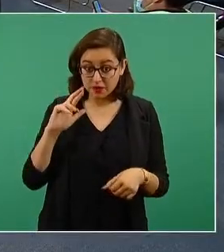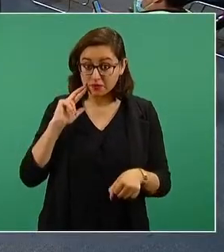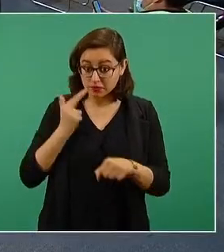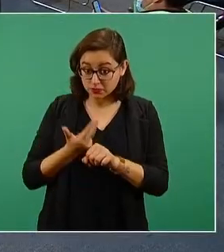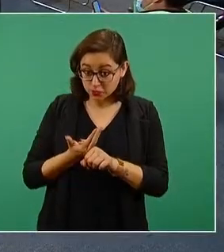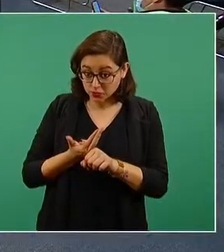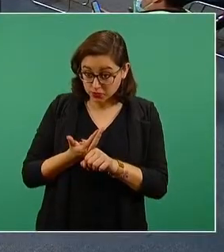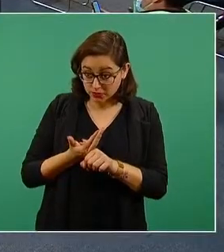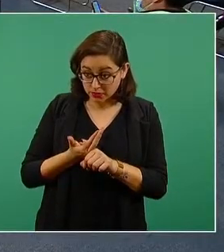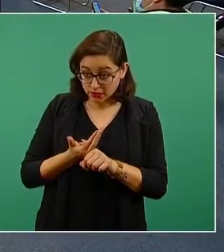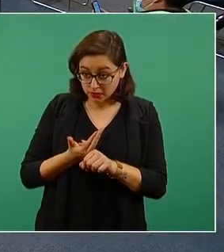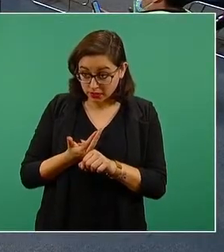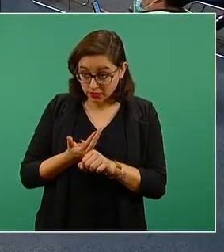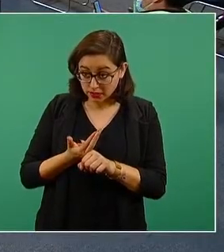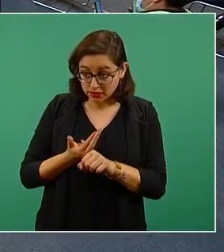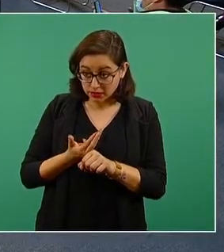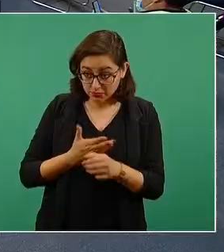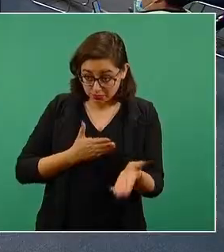que al